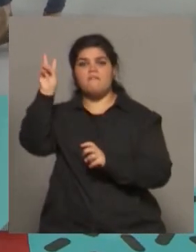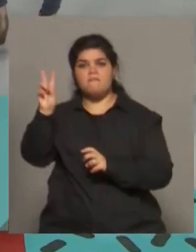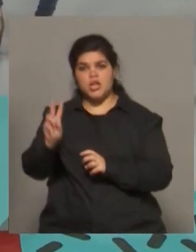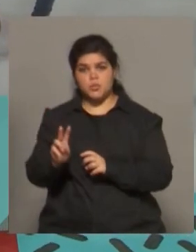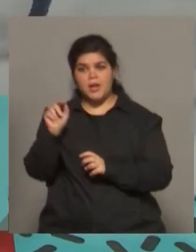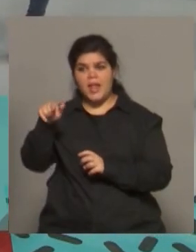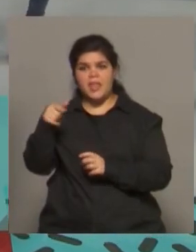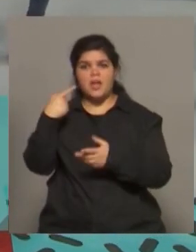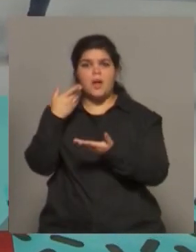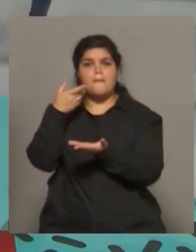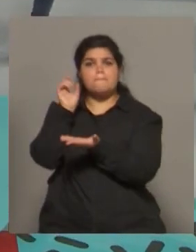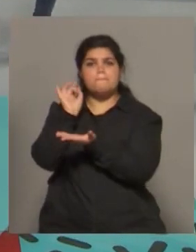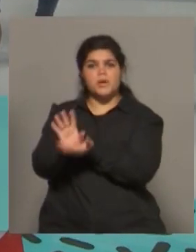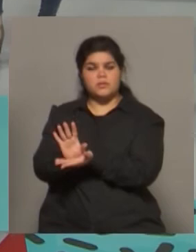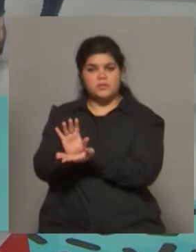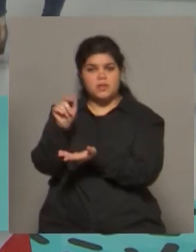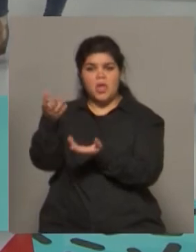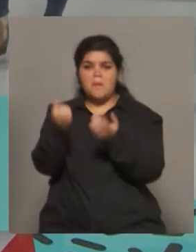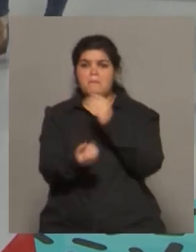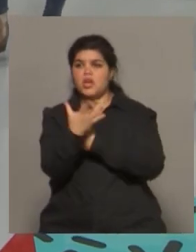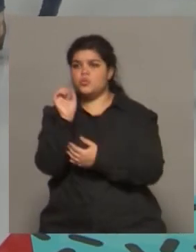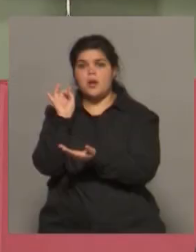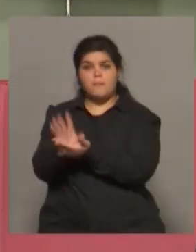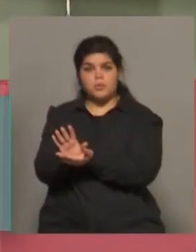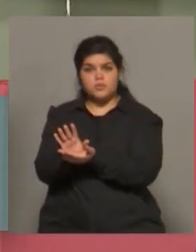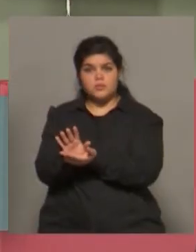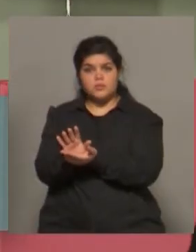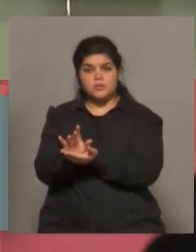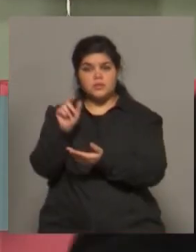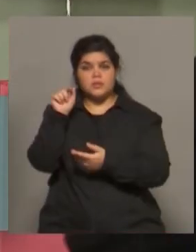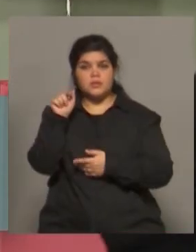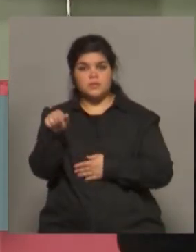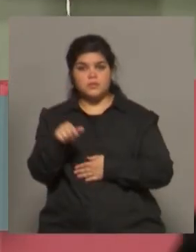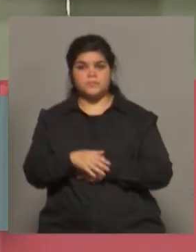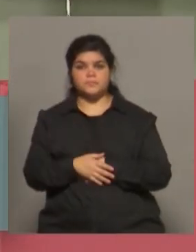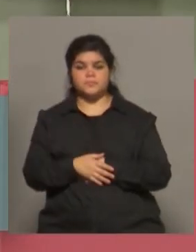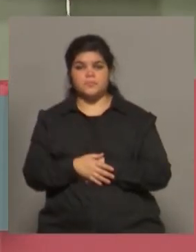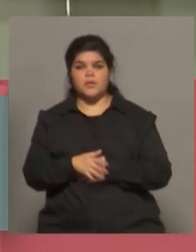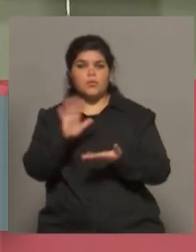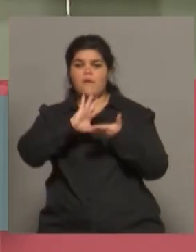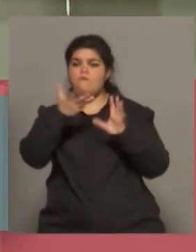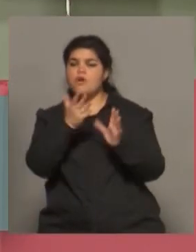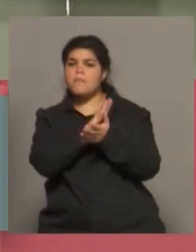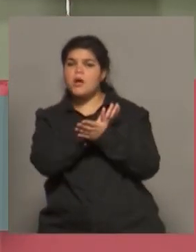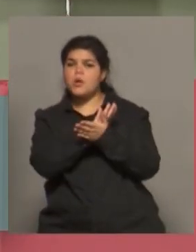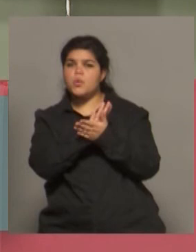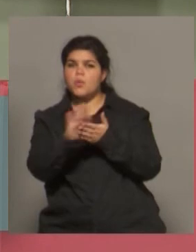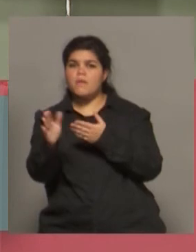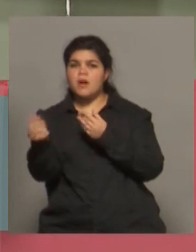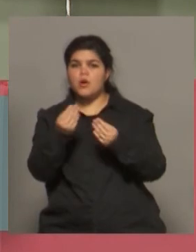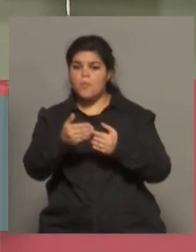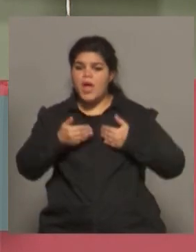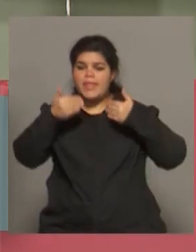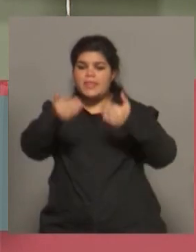haberlo expulsado del Mercosur responde, digamos, a una nueva mirada del Mercosur, una nueva etapa que